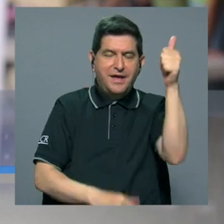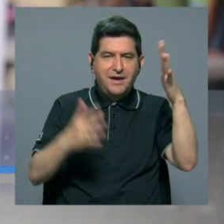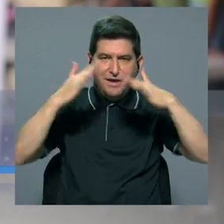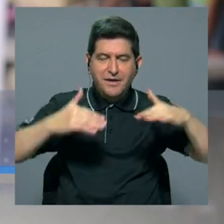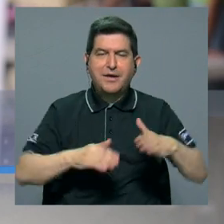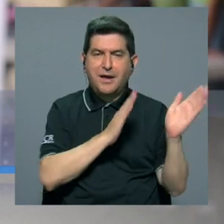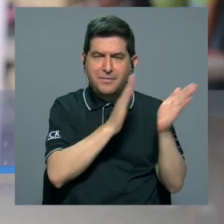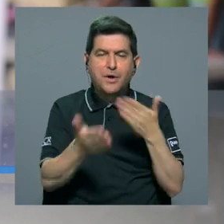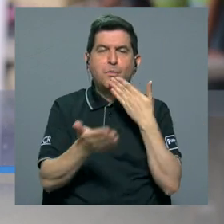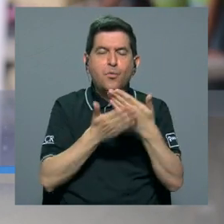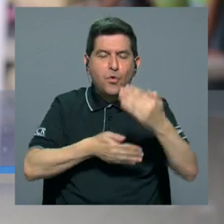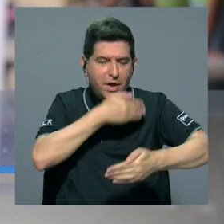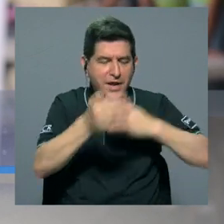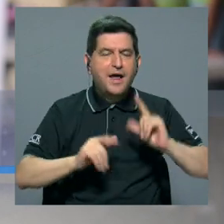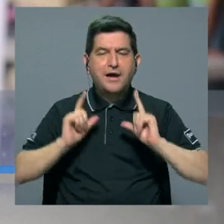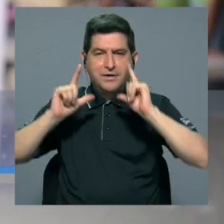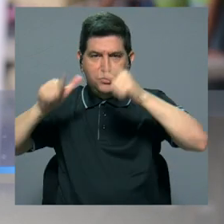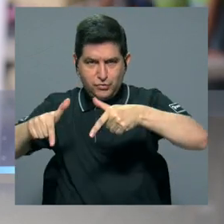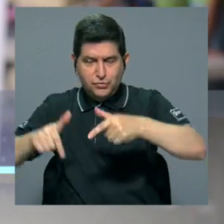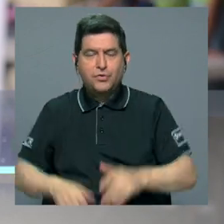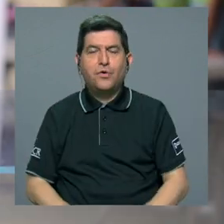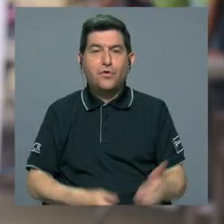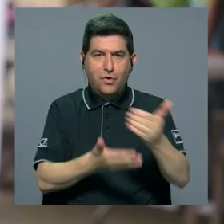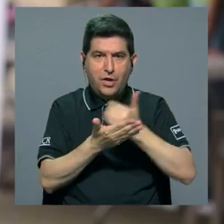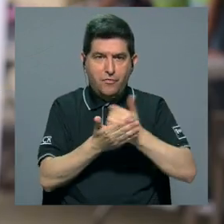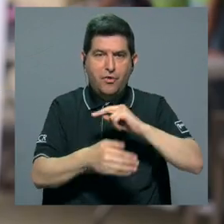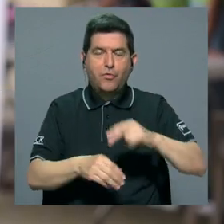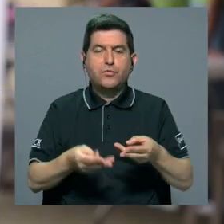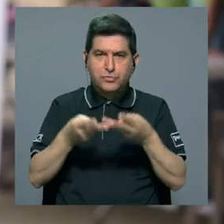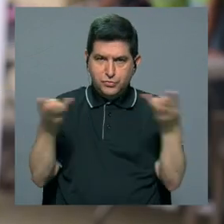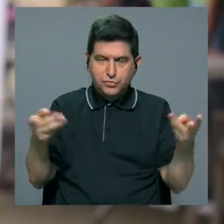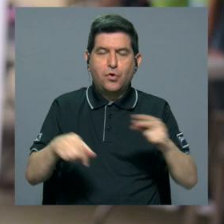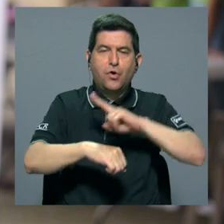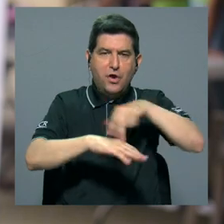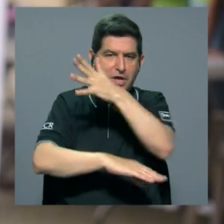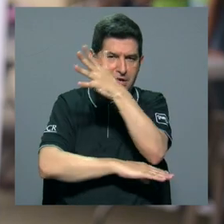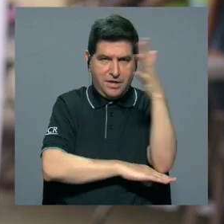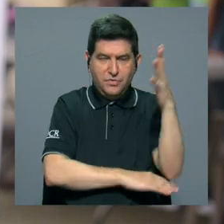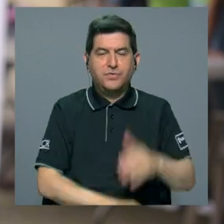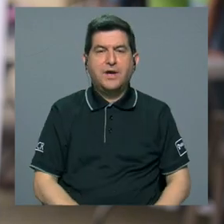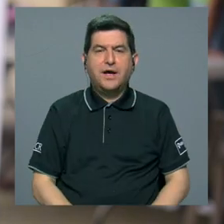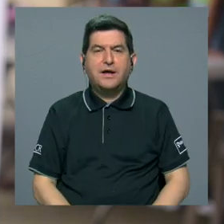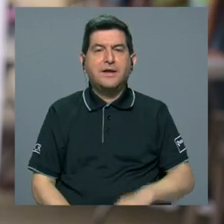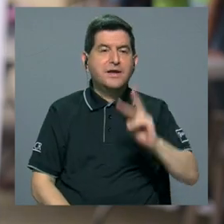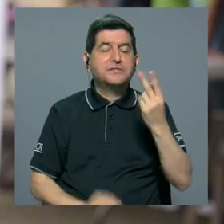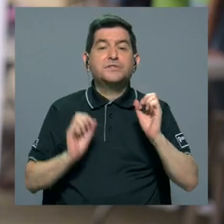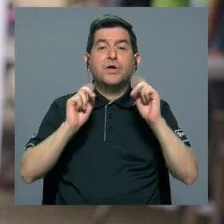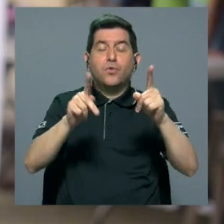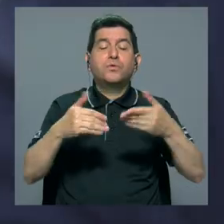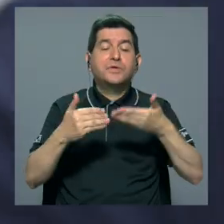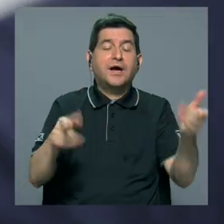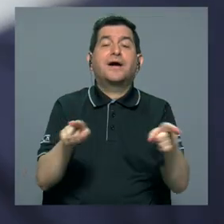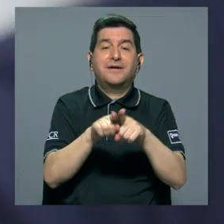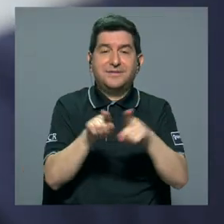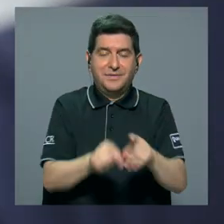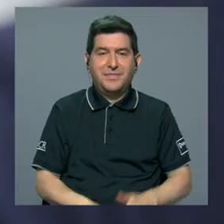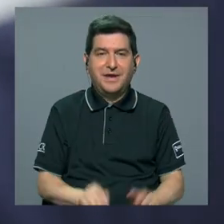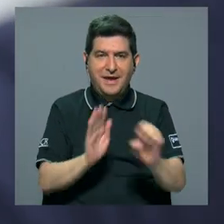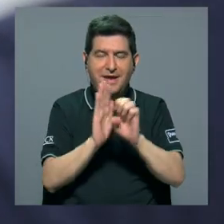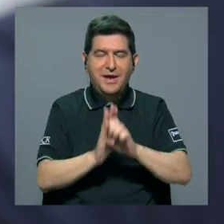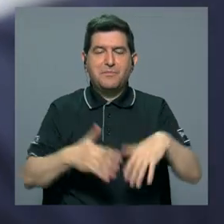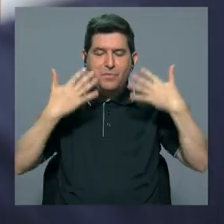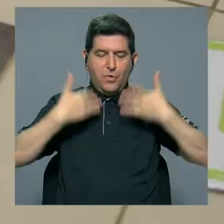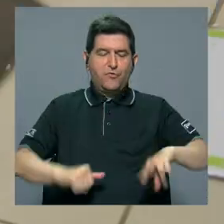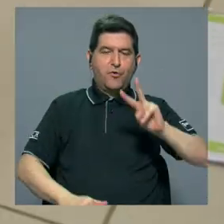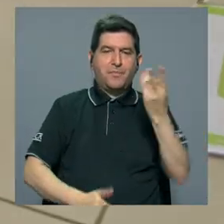se planificó desde la buena gestión de los residuos y de los recursos, tanto materiales como naturales, y darle una segunda oportunidad a las cosas, por ejemplo,